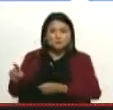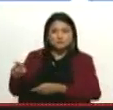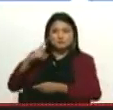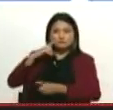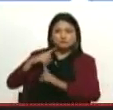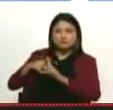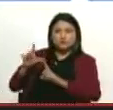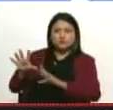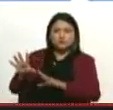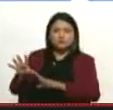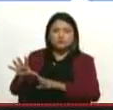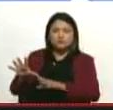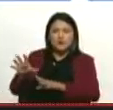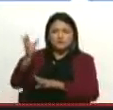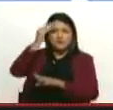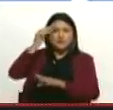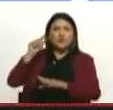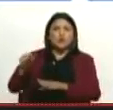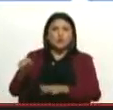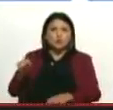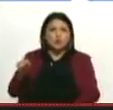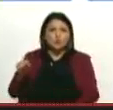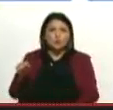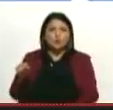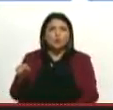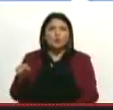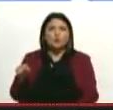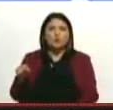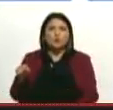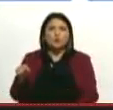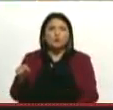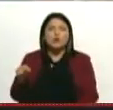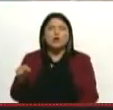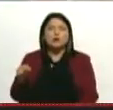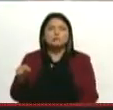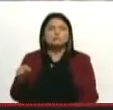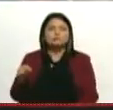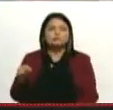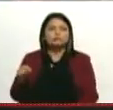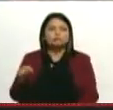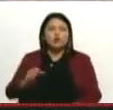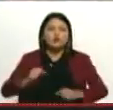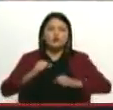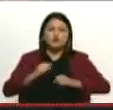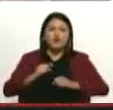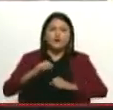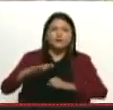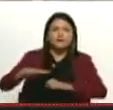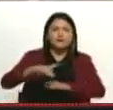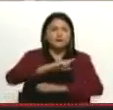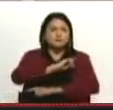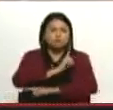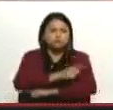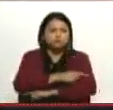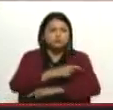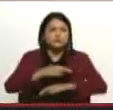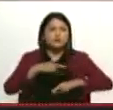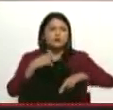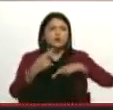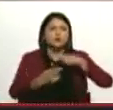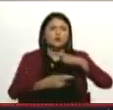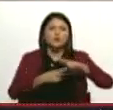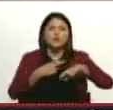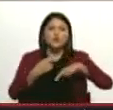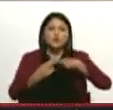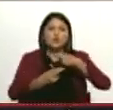América Latina y el Caribe se convirtió en un territorio Rebelde en un territorio Revolucionario que